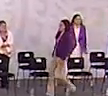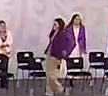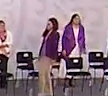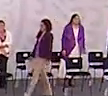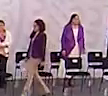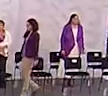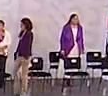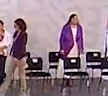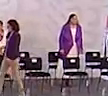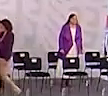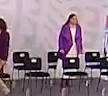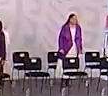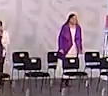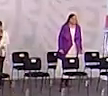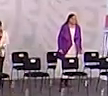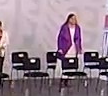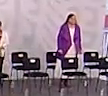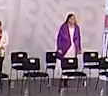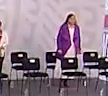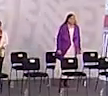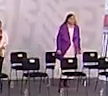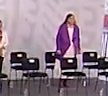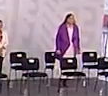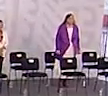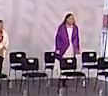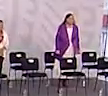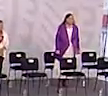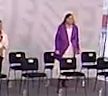a el principal